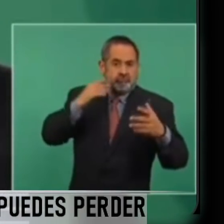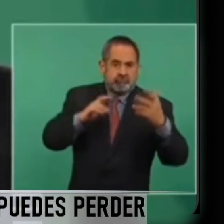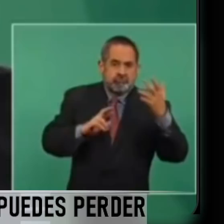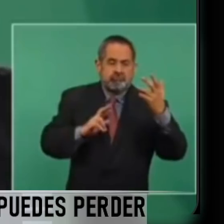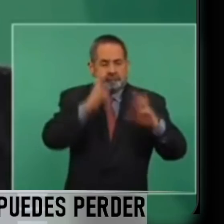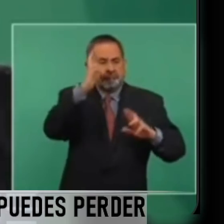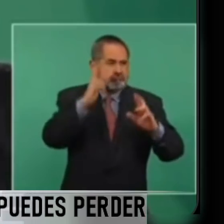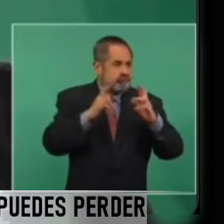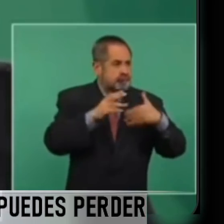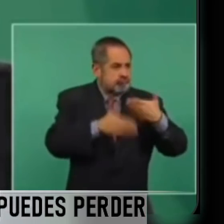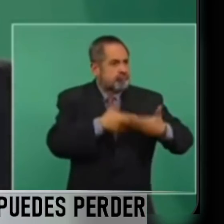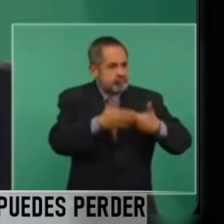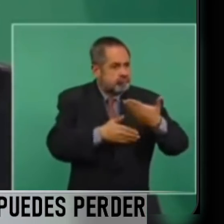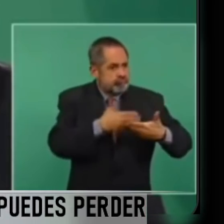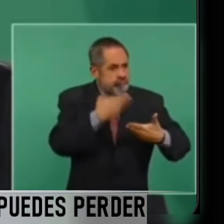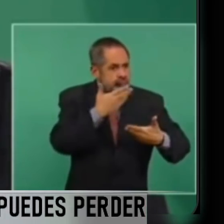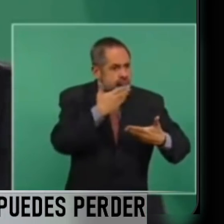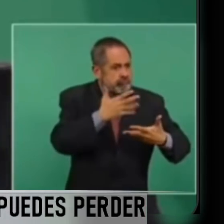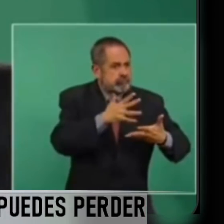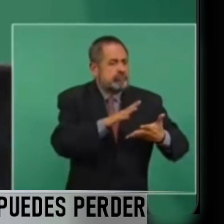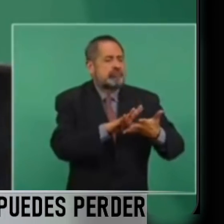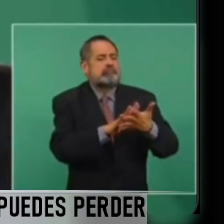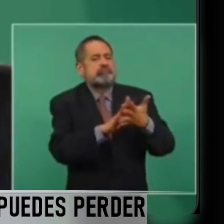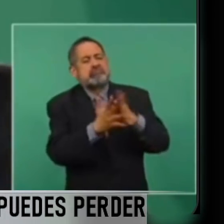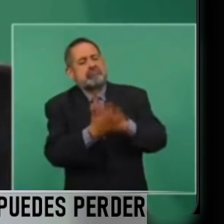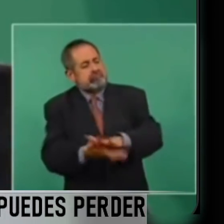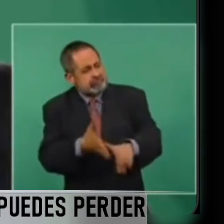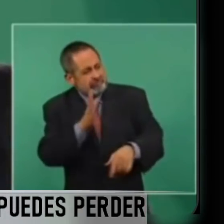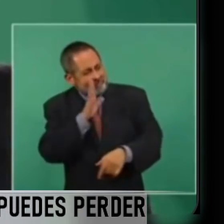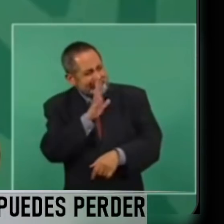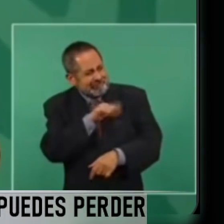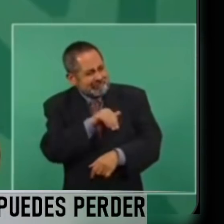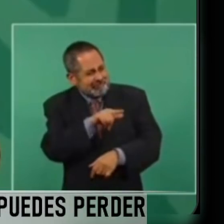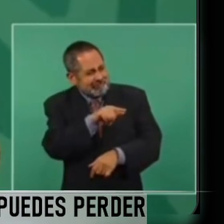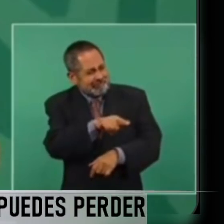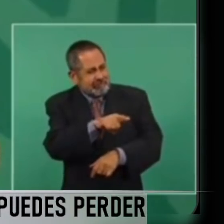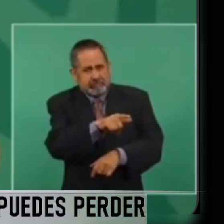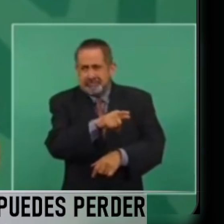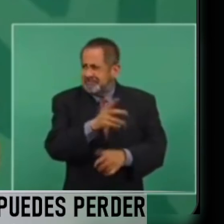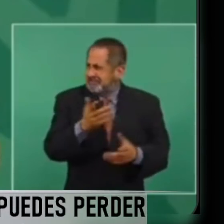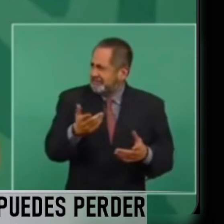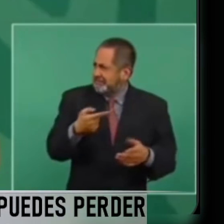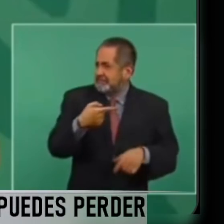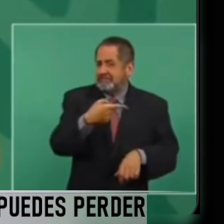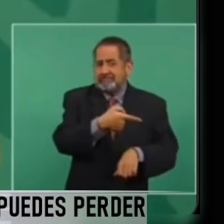termine como defensor